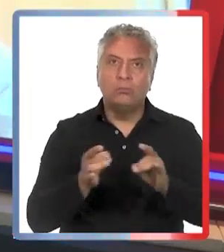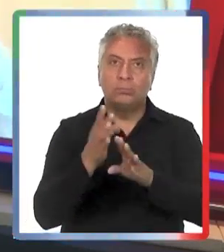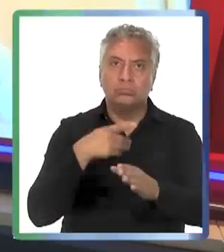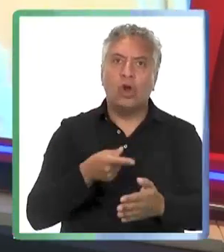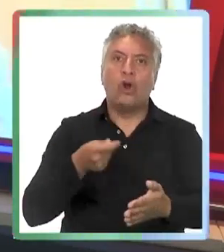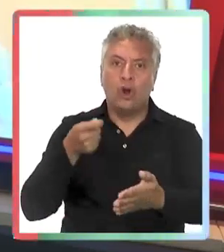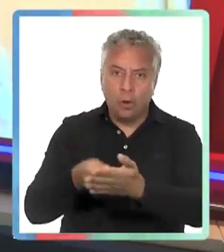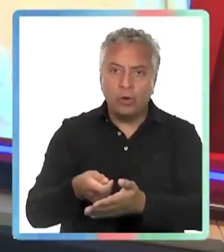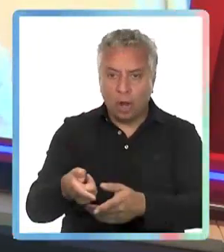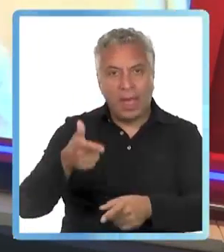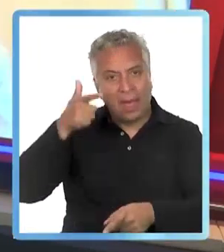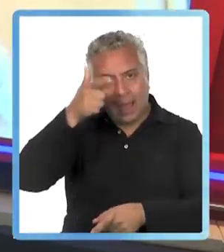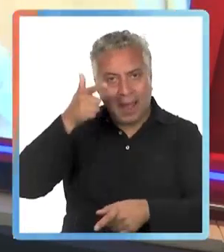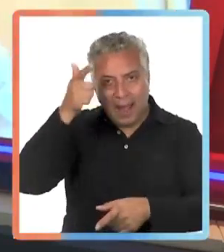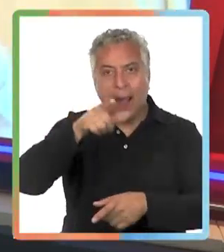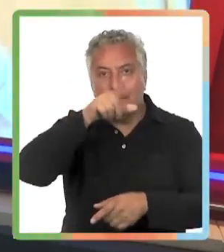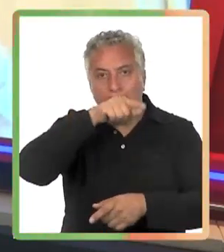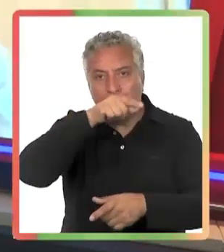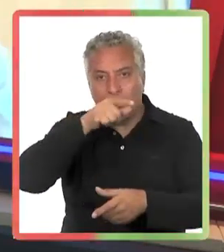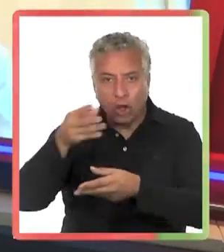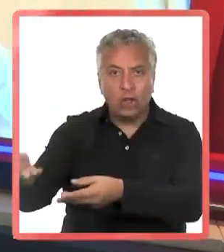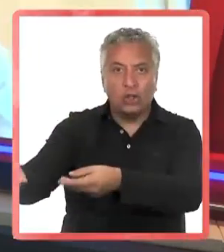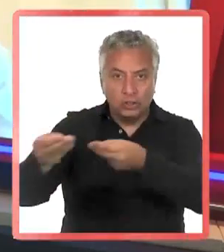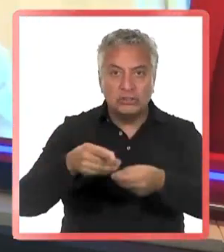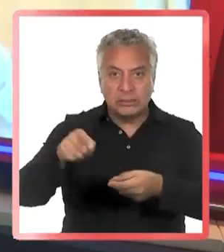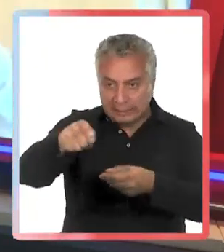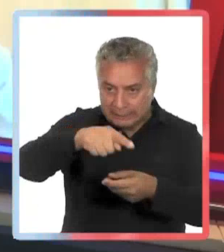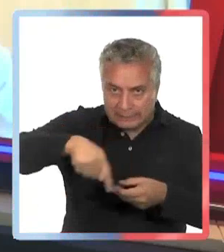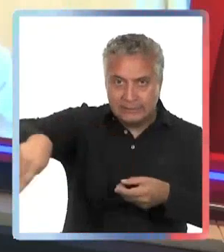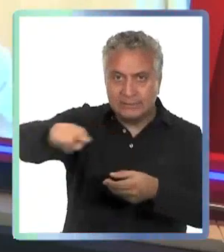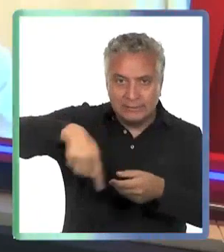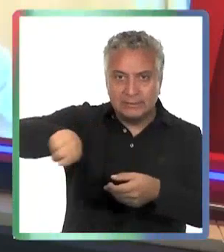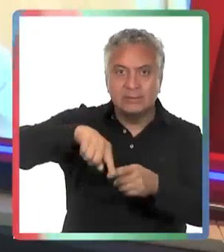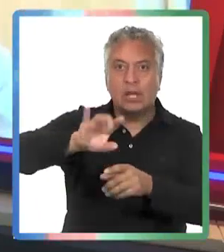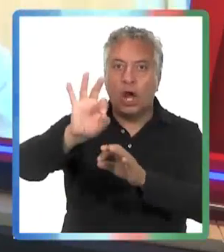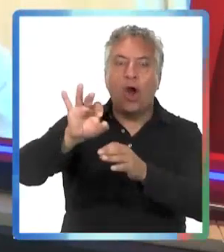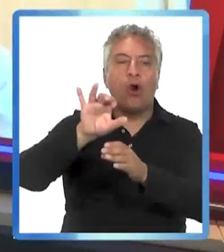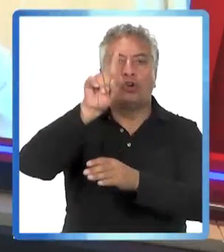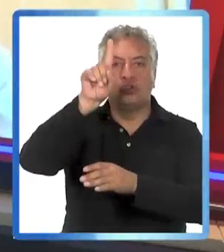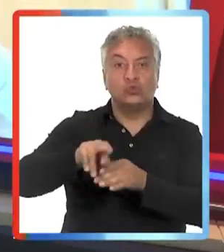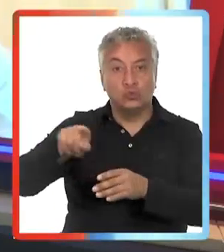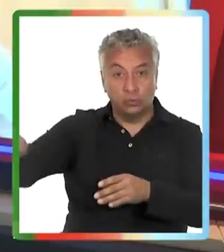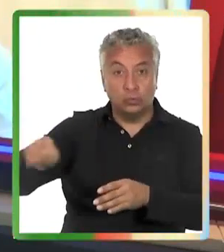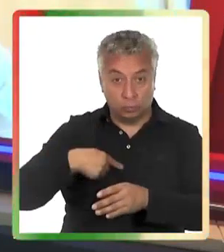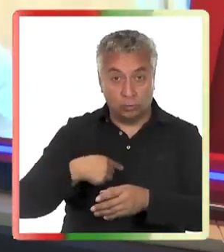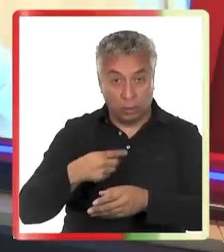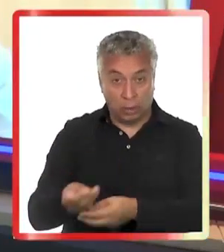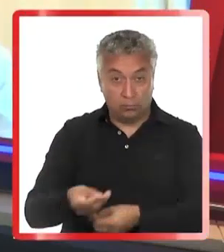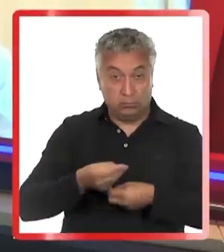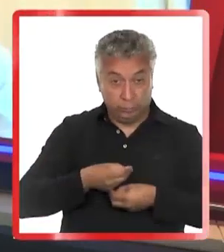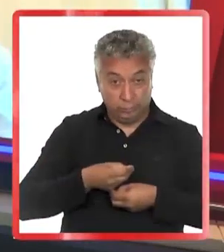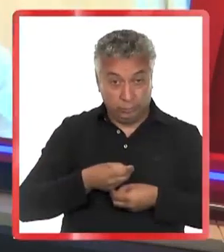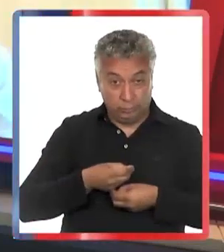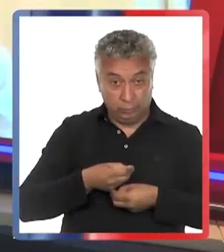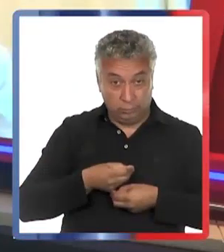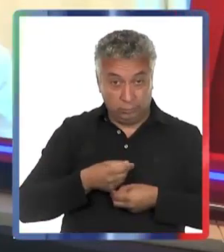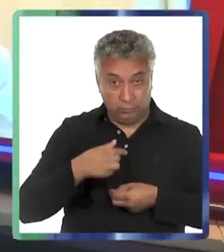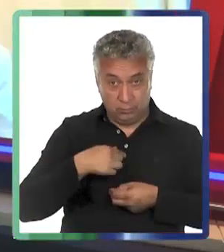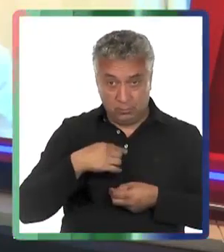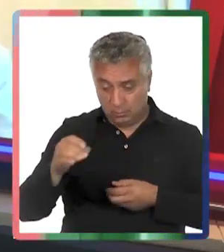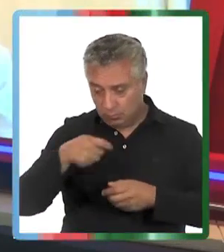por casualidad o llegó a mis manos la carne de pollo de ese plantel o del de más al sur, ¿me voy a contagiar? Preguntan